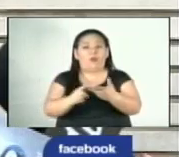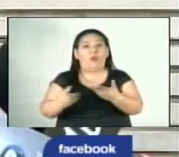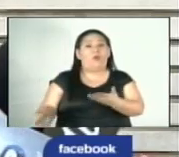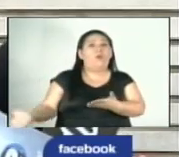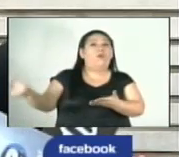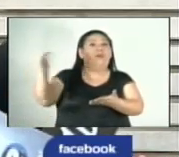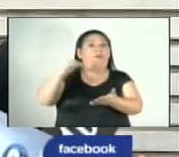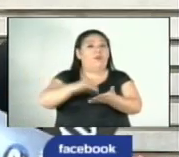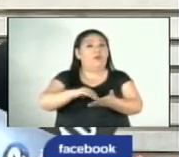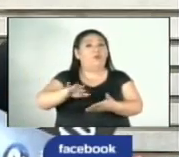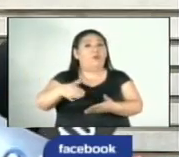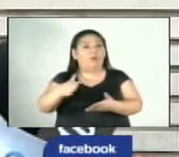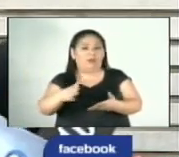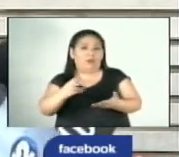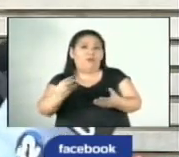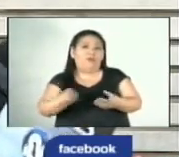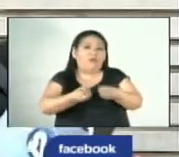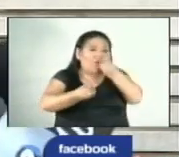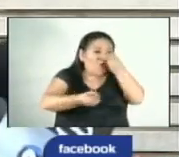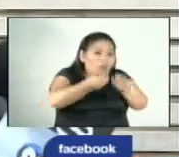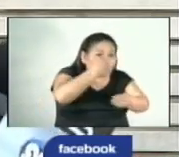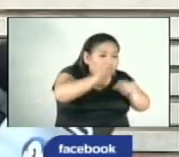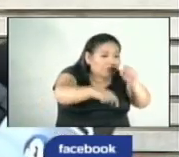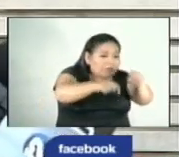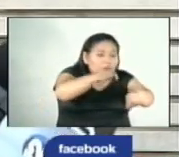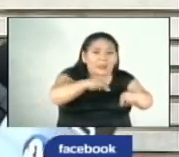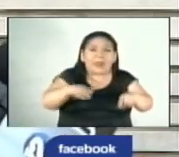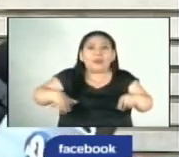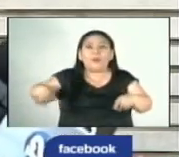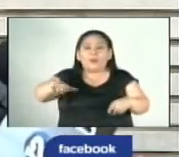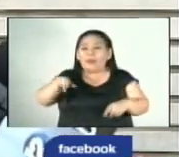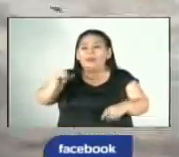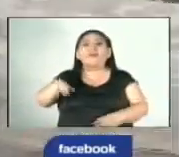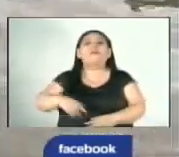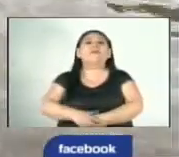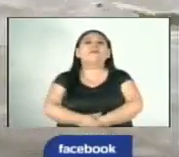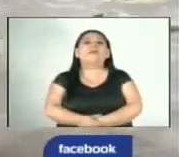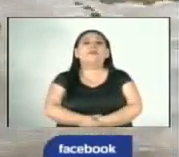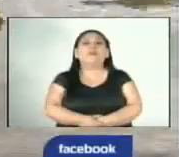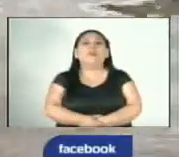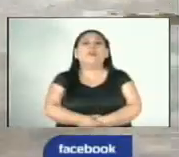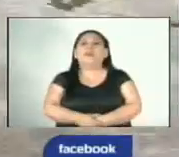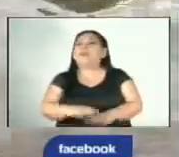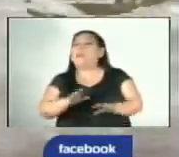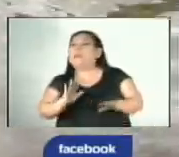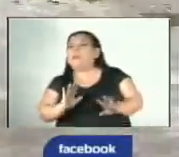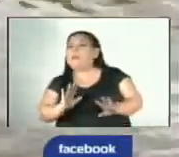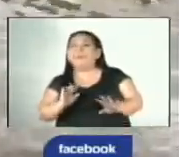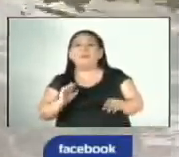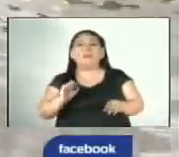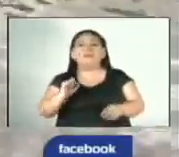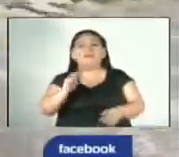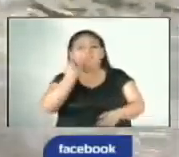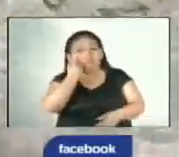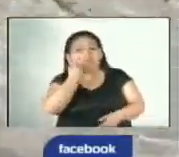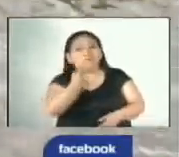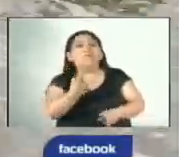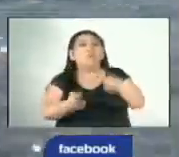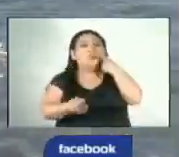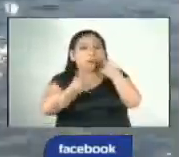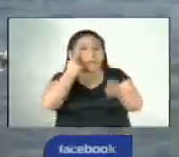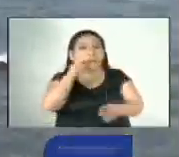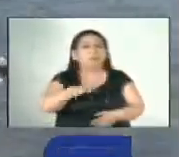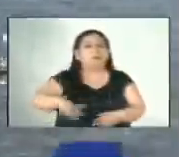restauración de la flora y de la fauna natural del lago. Aunque todavía se puede visitar el lago de